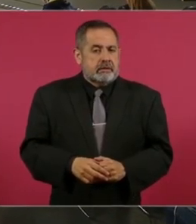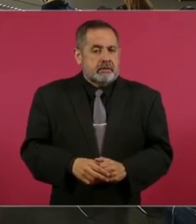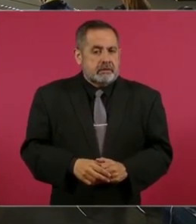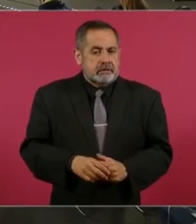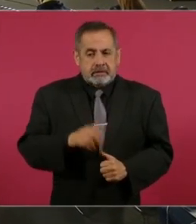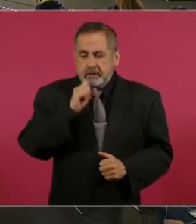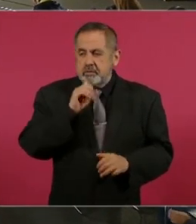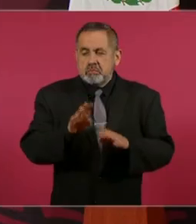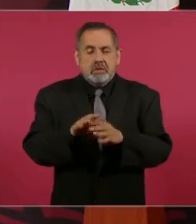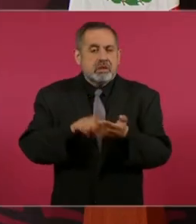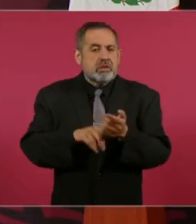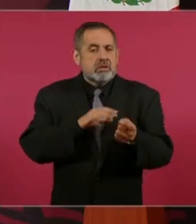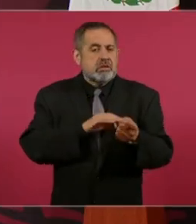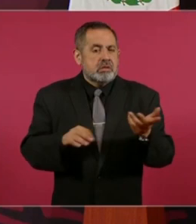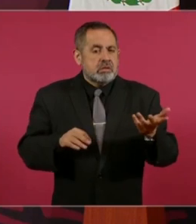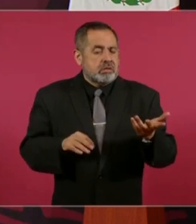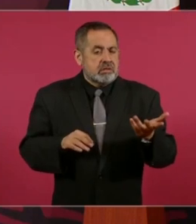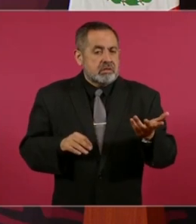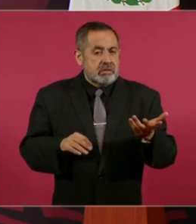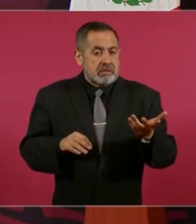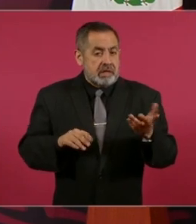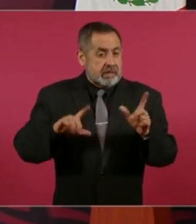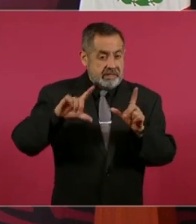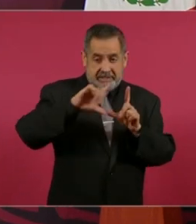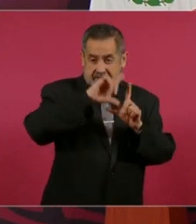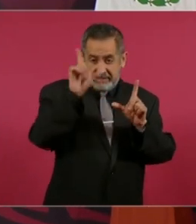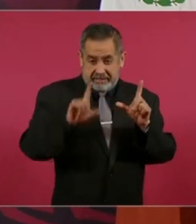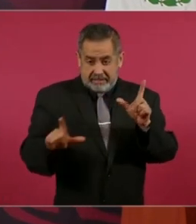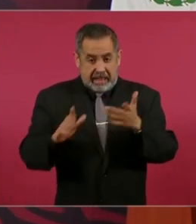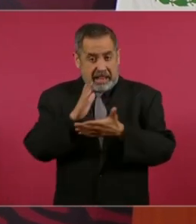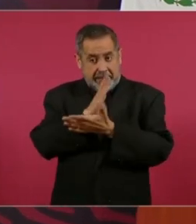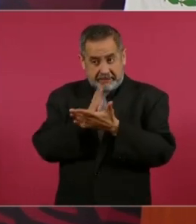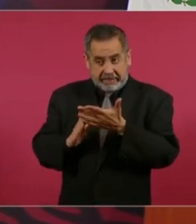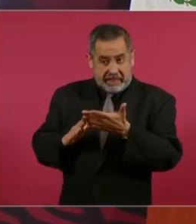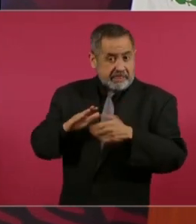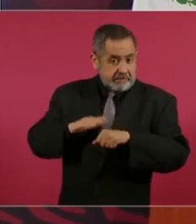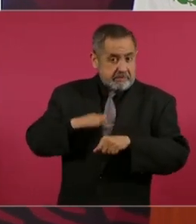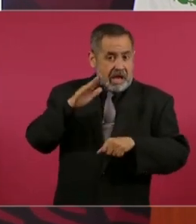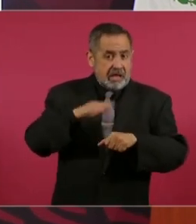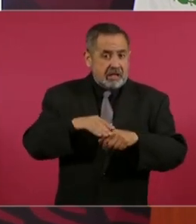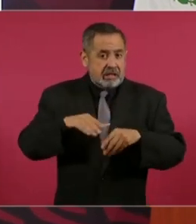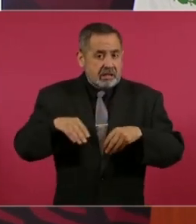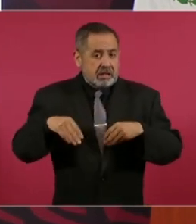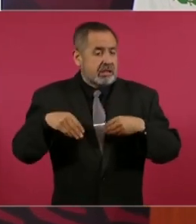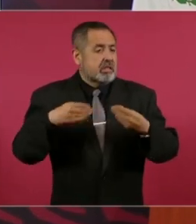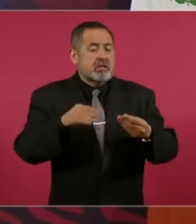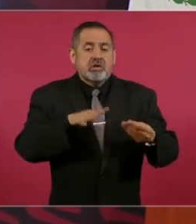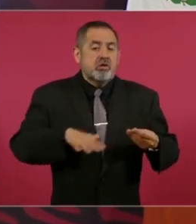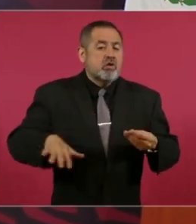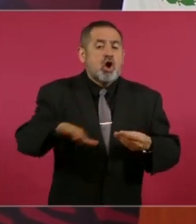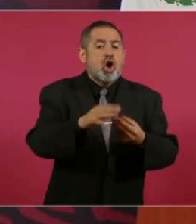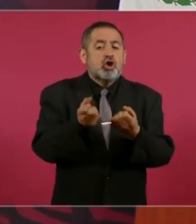más de la mitad del territorio nacional es propiedad social,